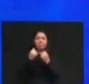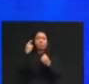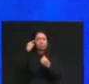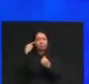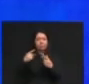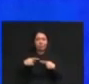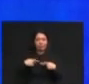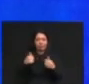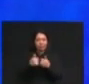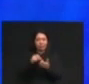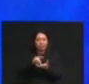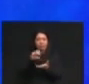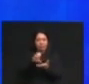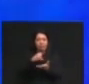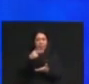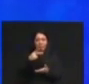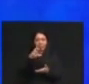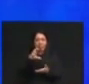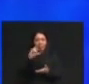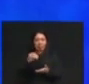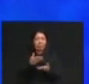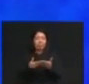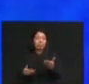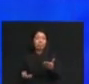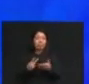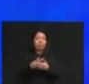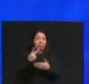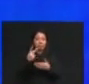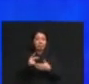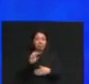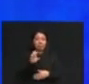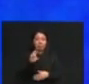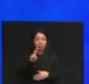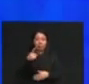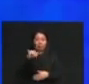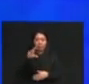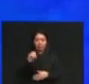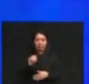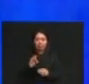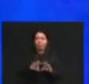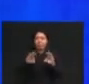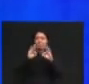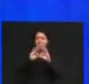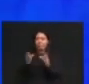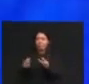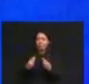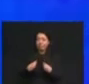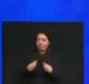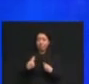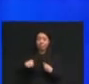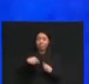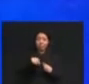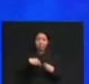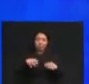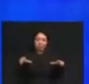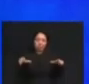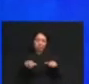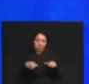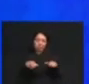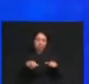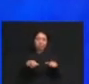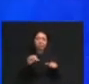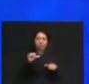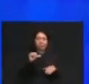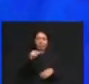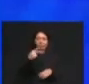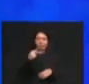recibir este distinguido premio Eugenio García Sada. A nombre de la comunidad APAC, quiero agradecer